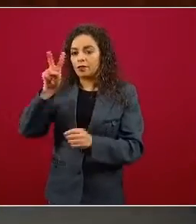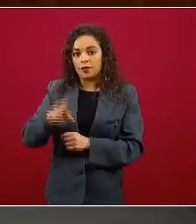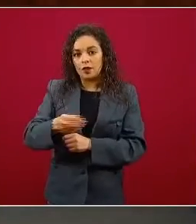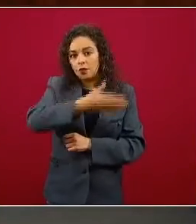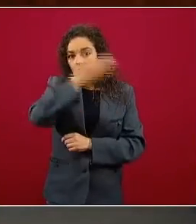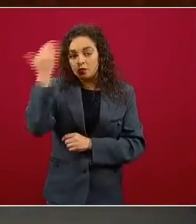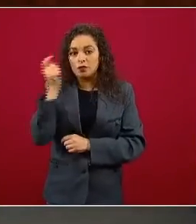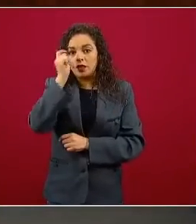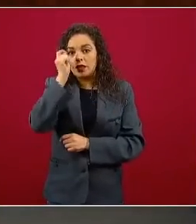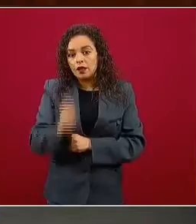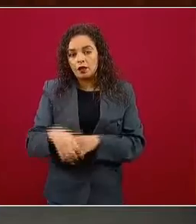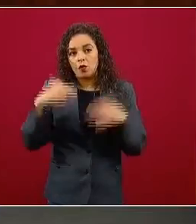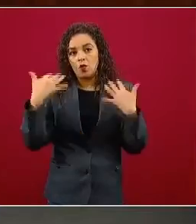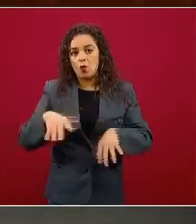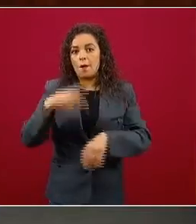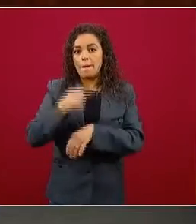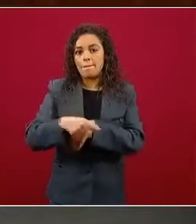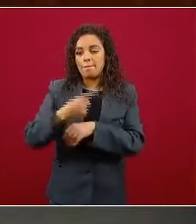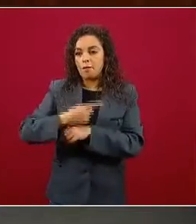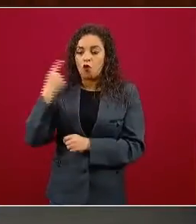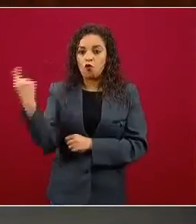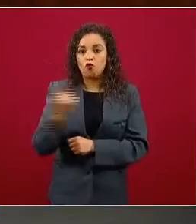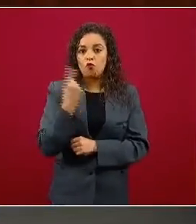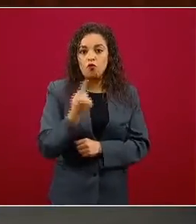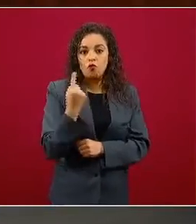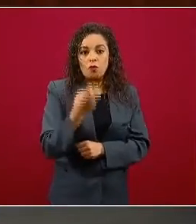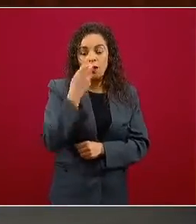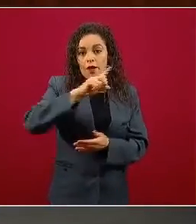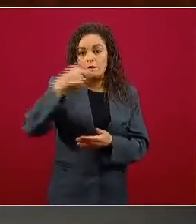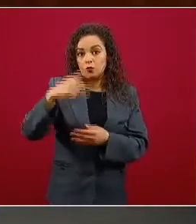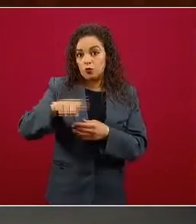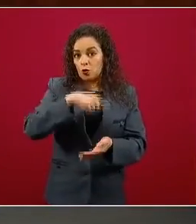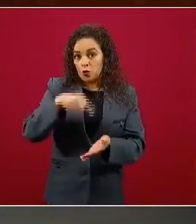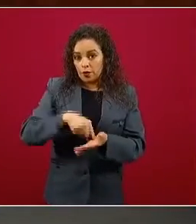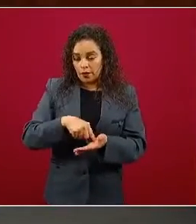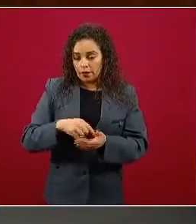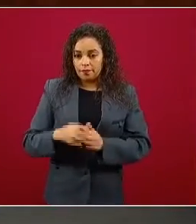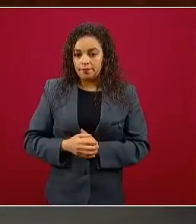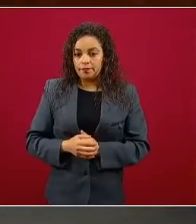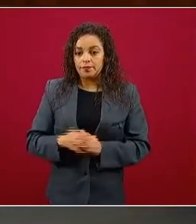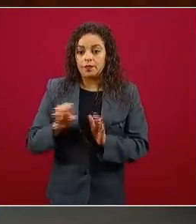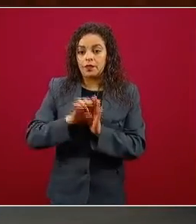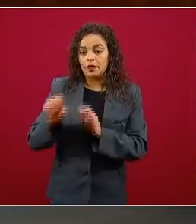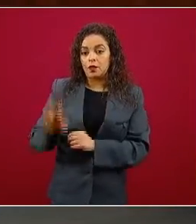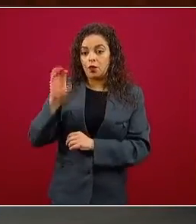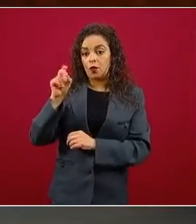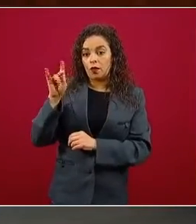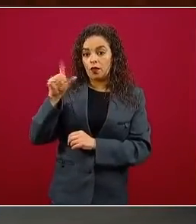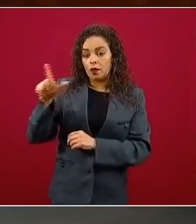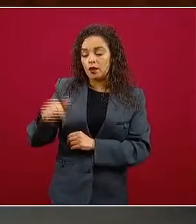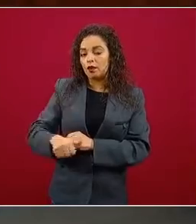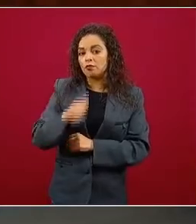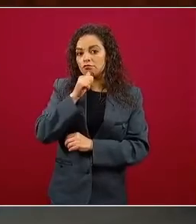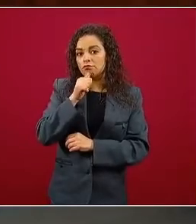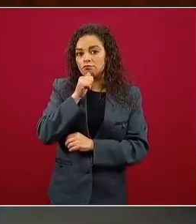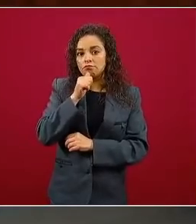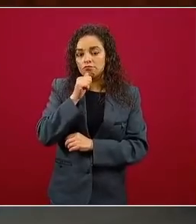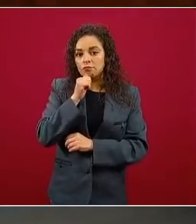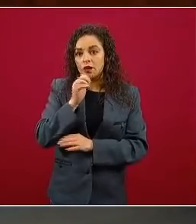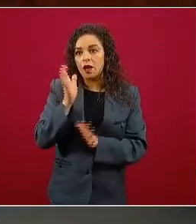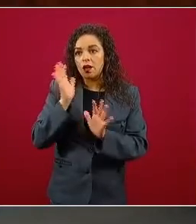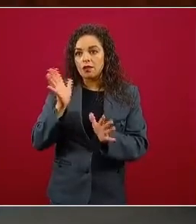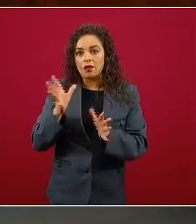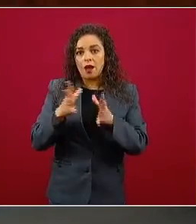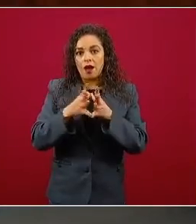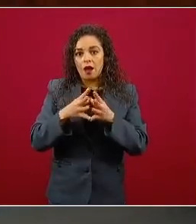un huracán en la localidad. No sé si tenga datos, por ejemplo, de Odil, que todavía no terminan de recuperarse de los